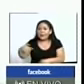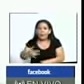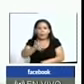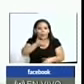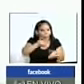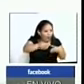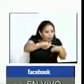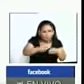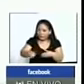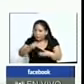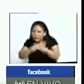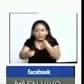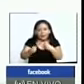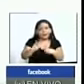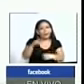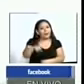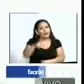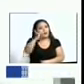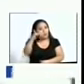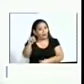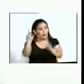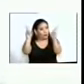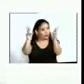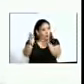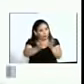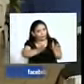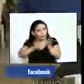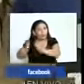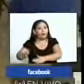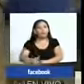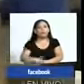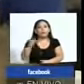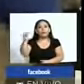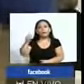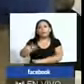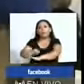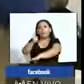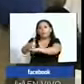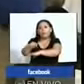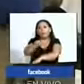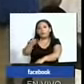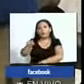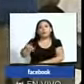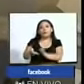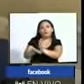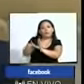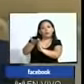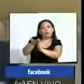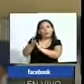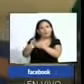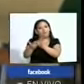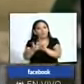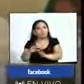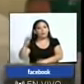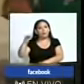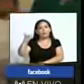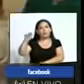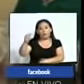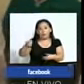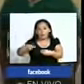muy ricos en nuestro país. Pero vamos a cambiar de tema. Les cuento que la Fundación Salvadoreña de Desarrollo y Vivienda Mínima, junto con la